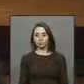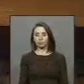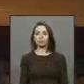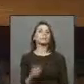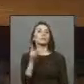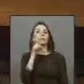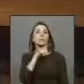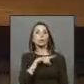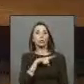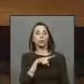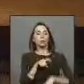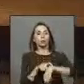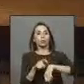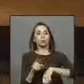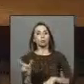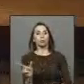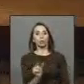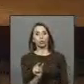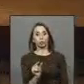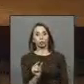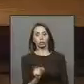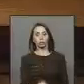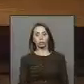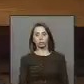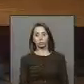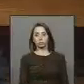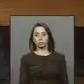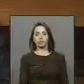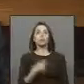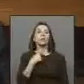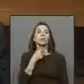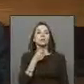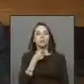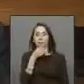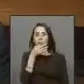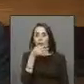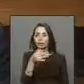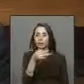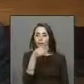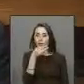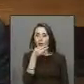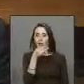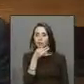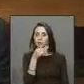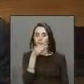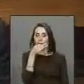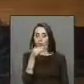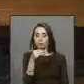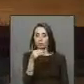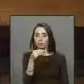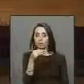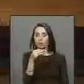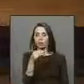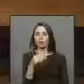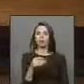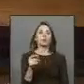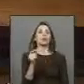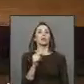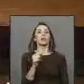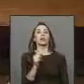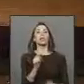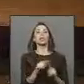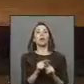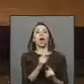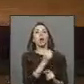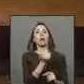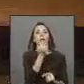Y por último, ya que el tiempo es corto, quiero señalar lo siguiente. La negligencia inexcusable supone